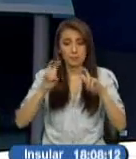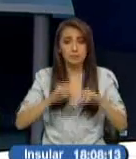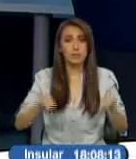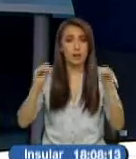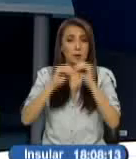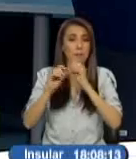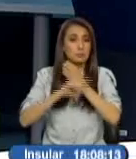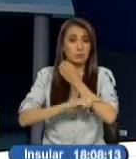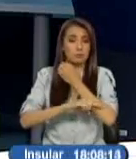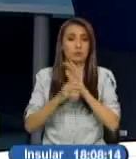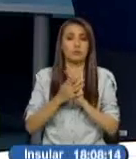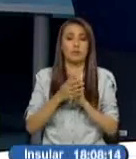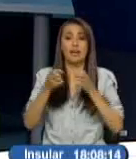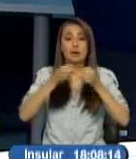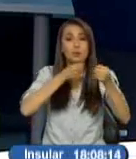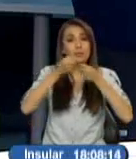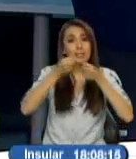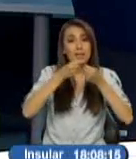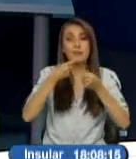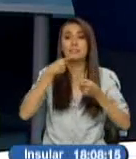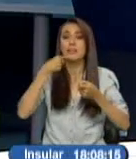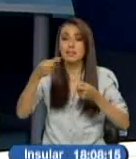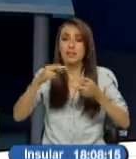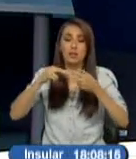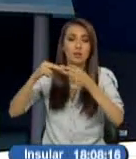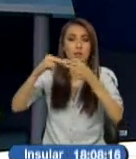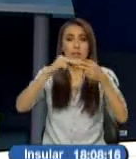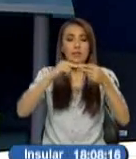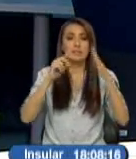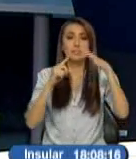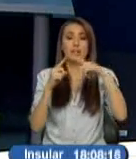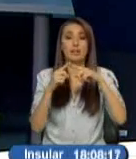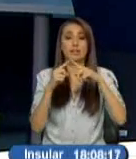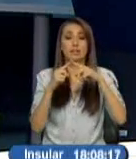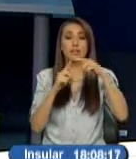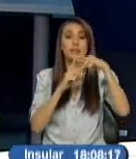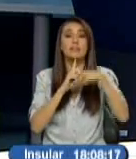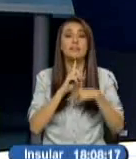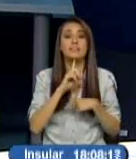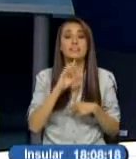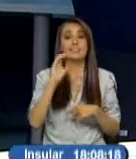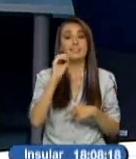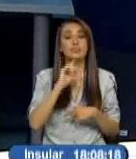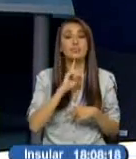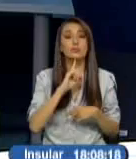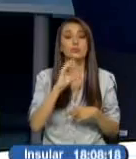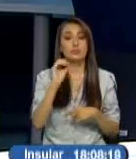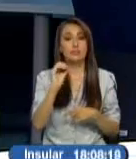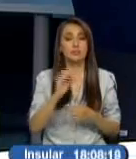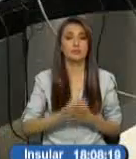radial detalló cuál es su relación que mantiene con su tío, quien cumple prisión preventiva por este caso.